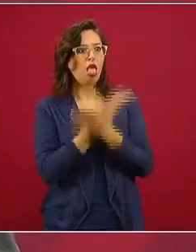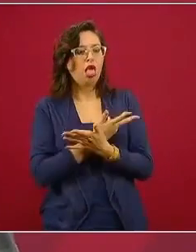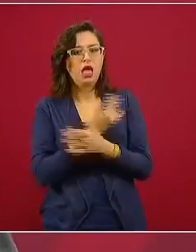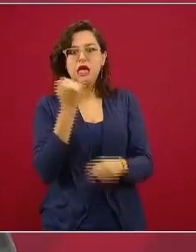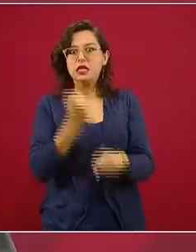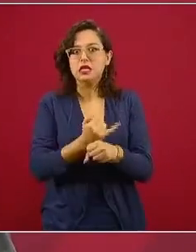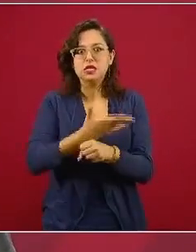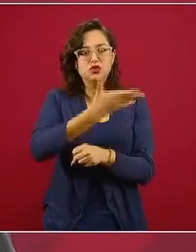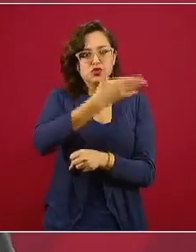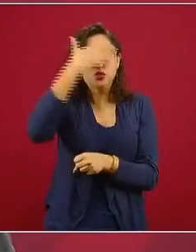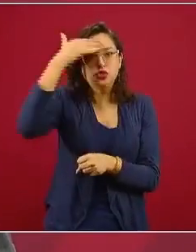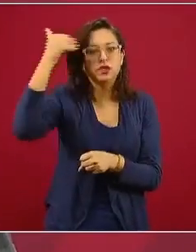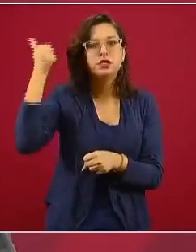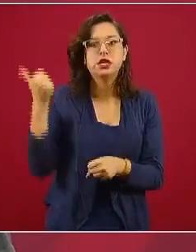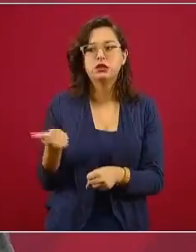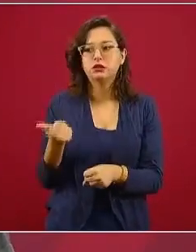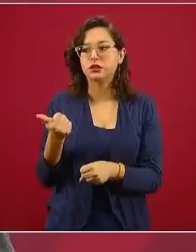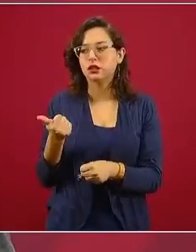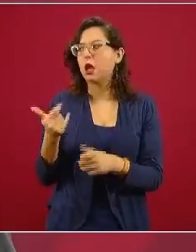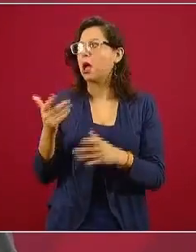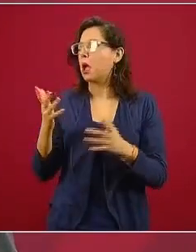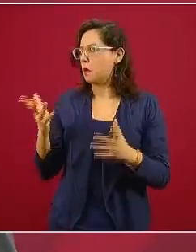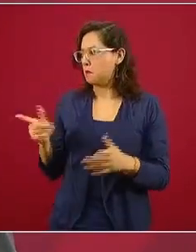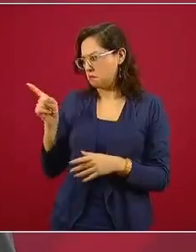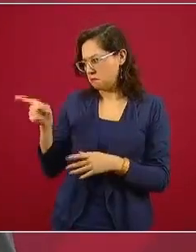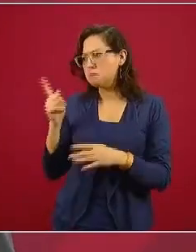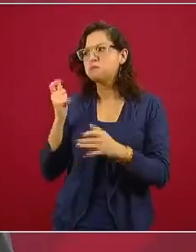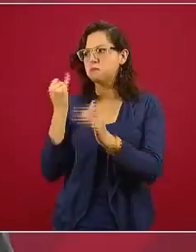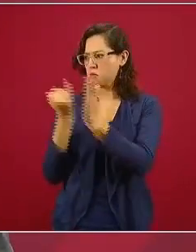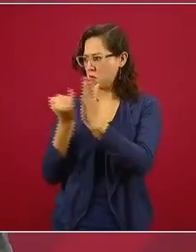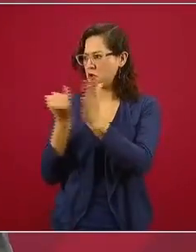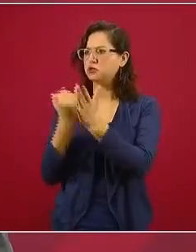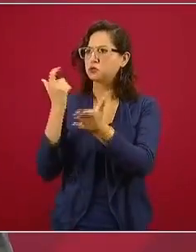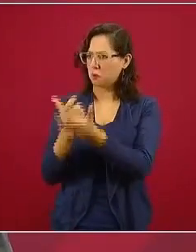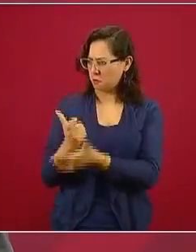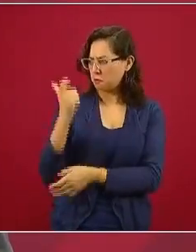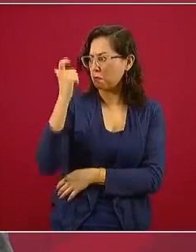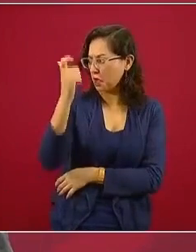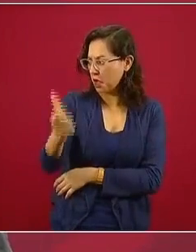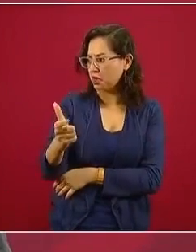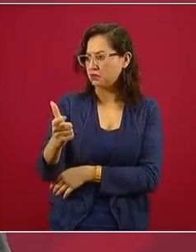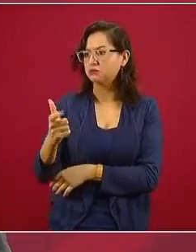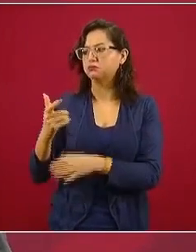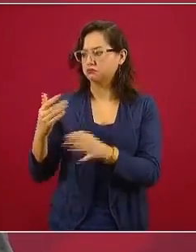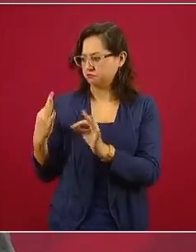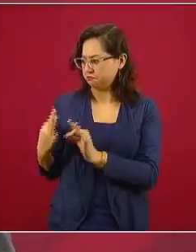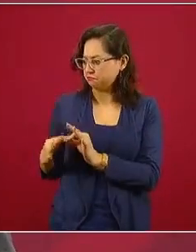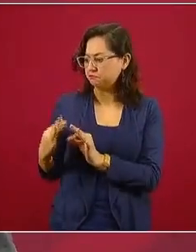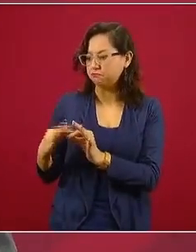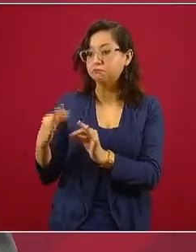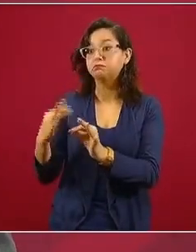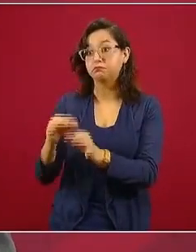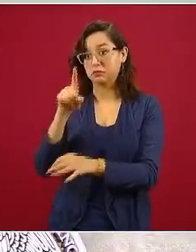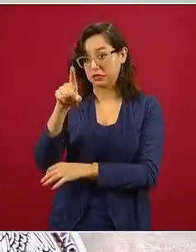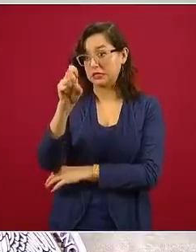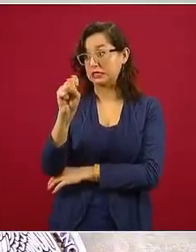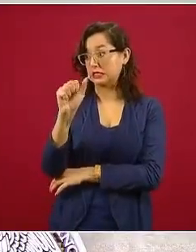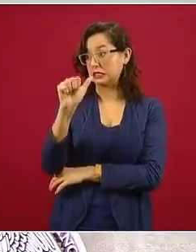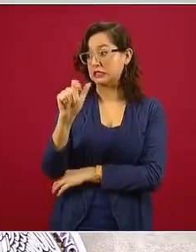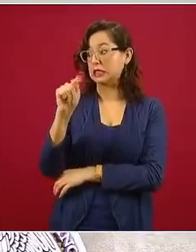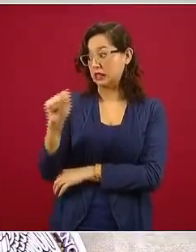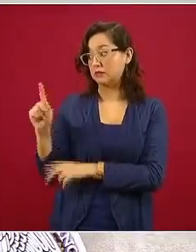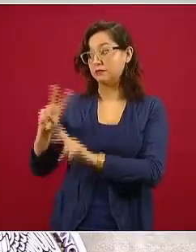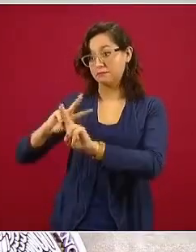quieran regularizarse, se les invitó y se les está invitando a que pasen al SAT, que cubran sus